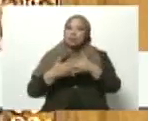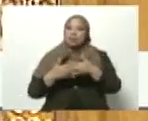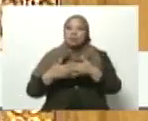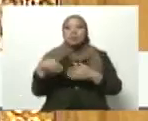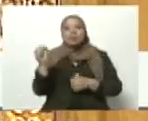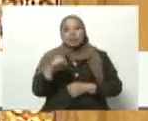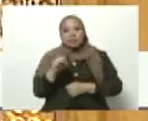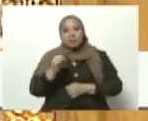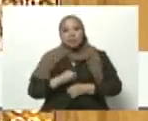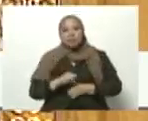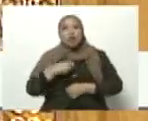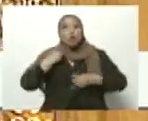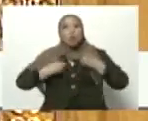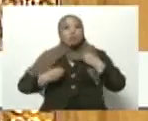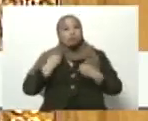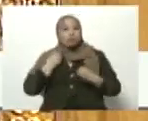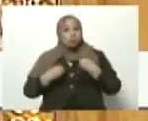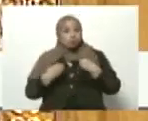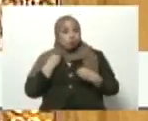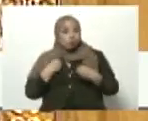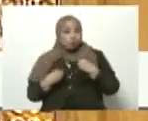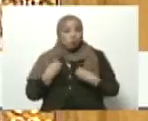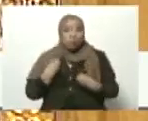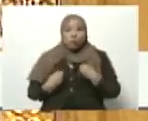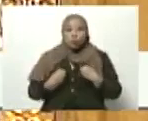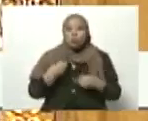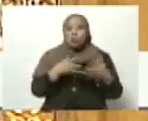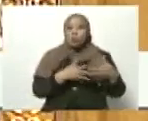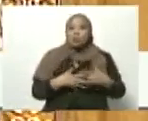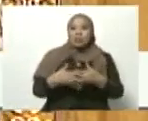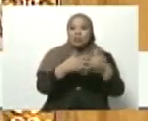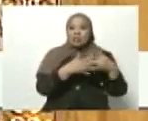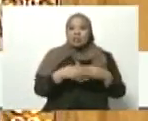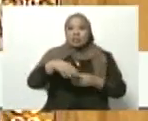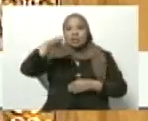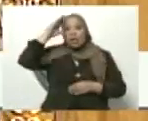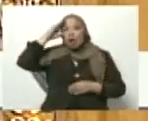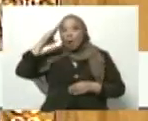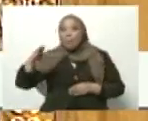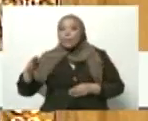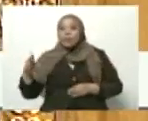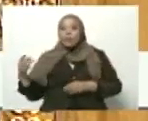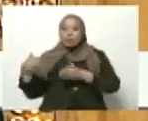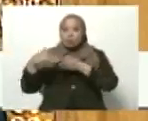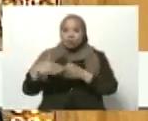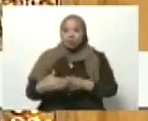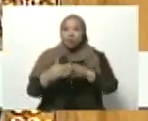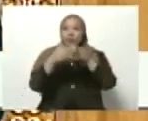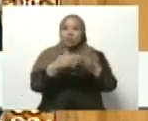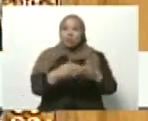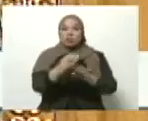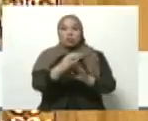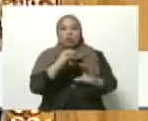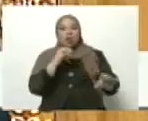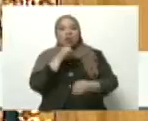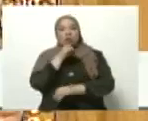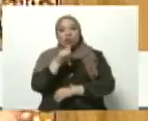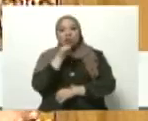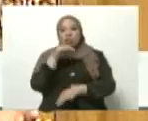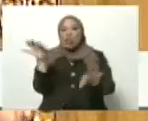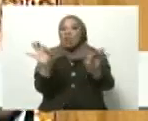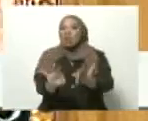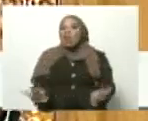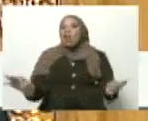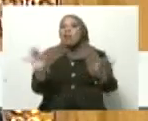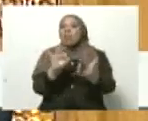Esper, ahí sí me preocupé, ahí sí iba a meter las tropas, ahí sí iba a parar esos barcos. pero cuando corroboramos la información no había nada